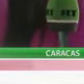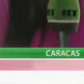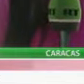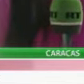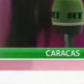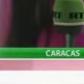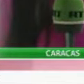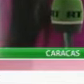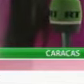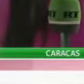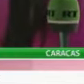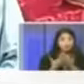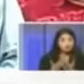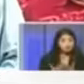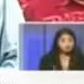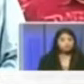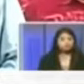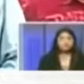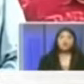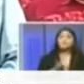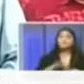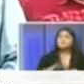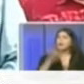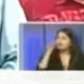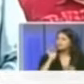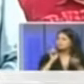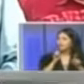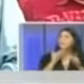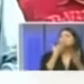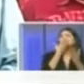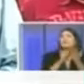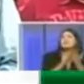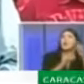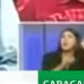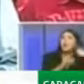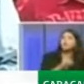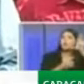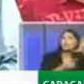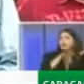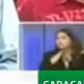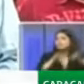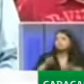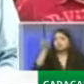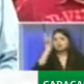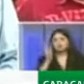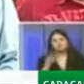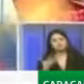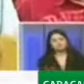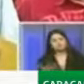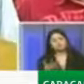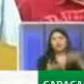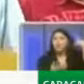posición de la Asamblea Nacional en este caso. Porque pretenden ir a pedir la intervención de Venezuela en